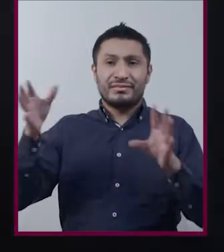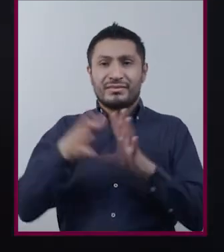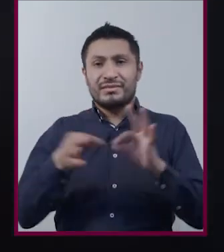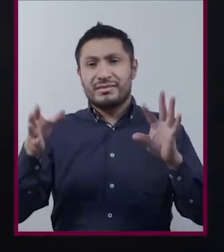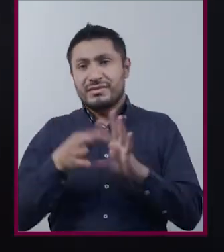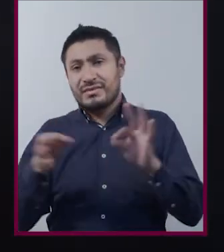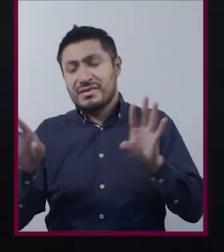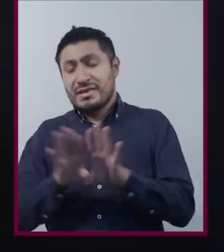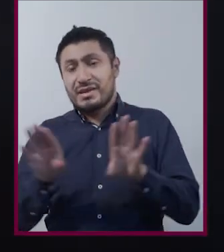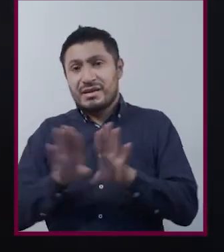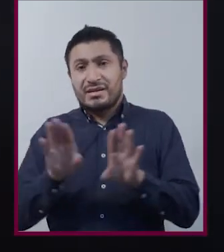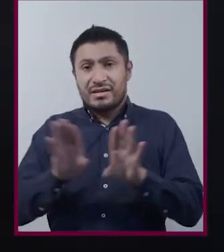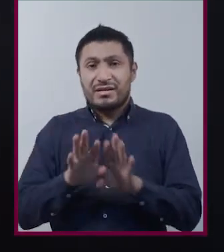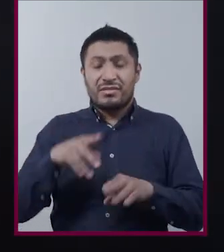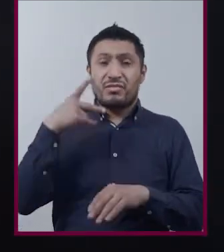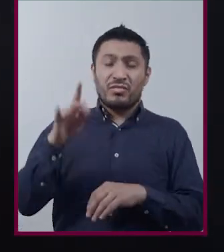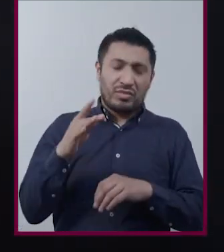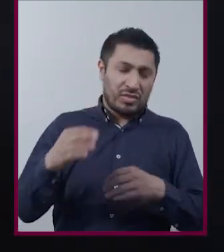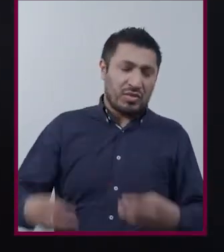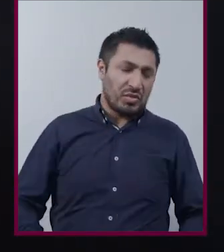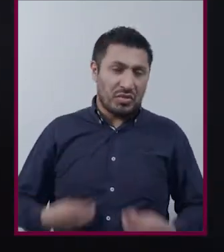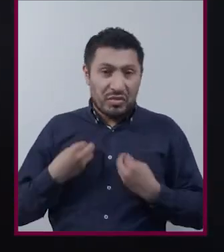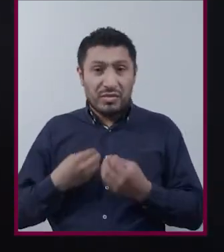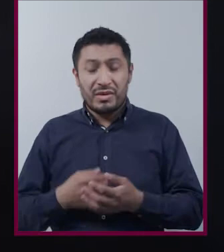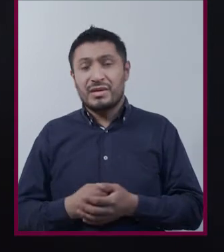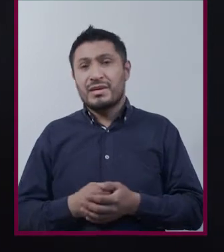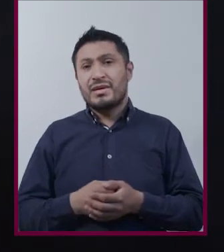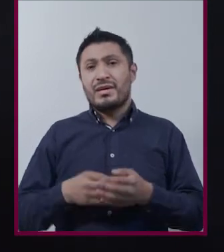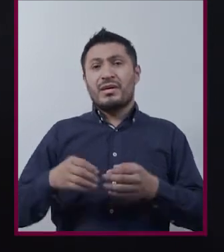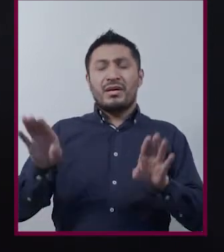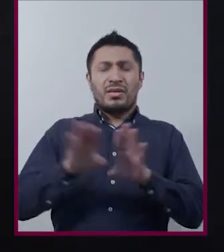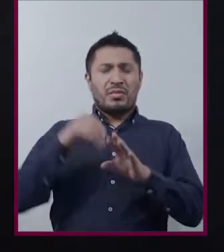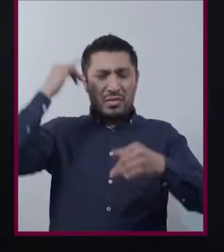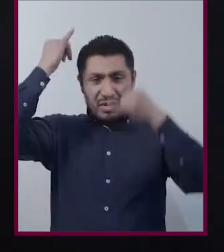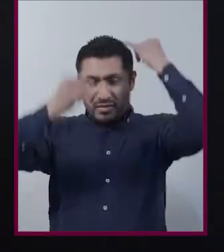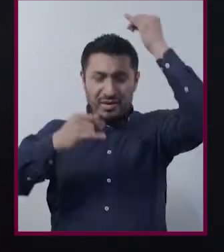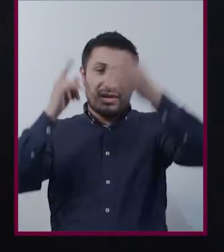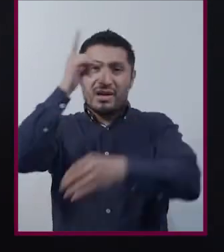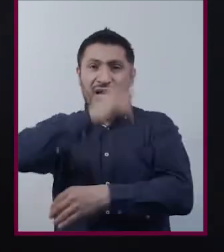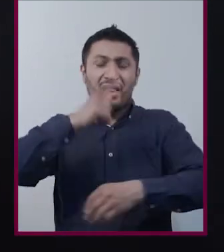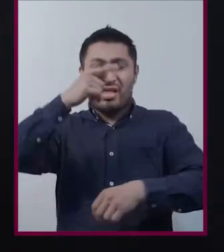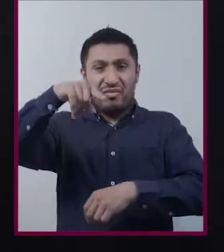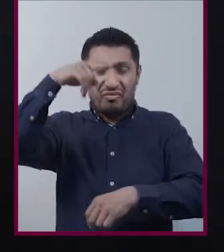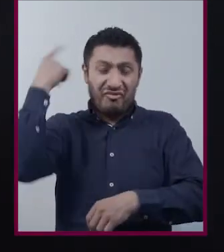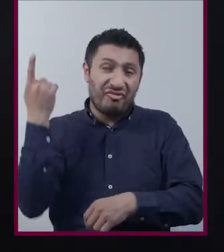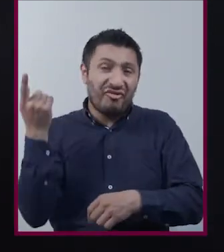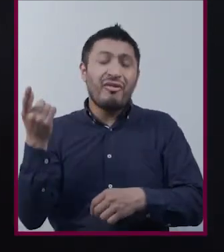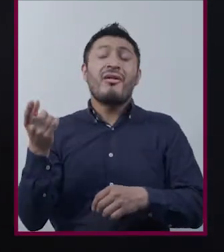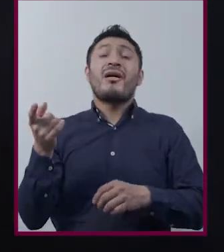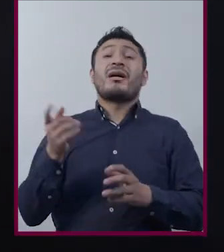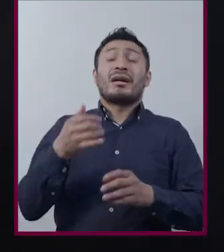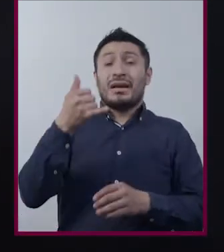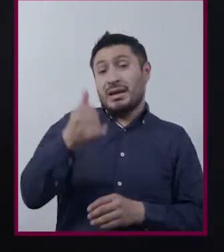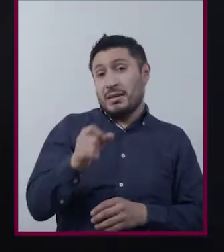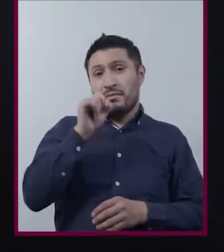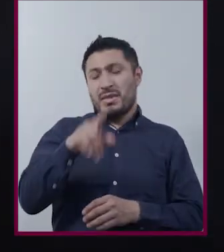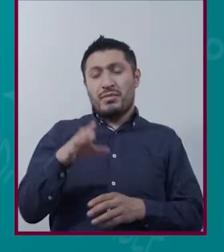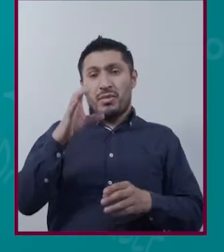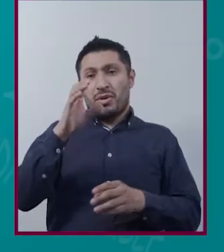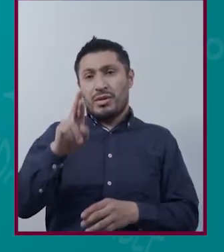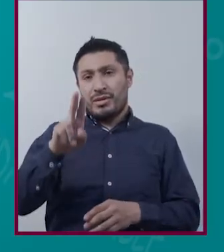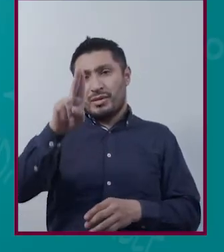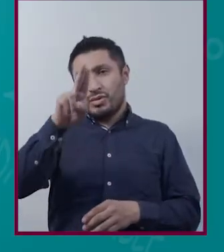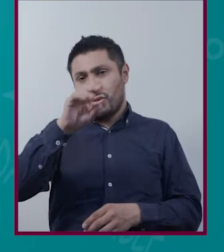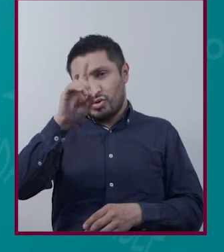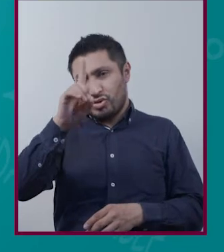reales cercanos a su cotidianeidad, con un toque de ficción y utilizando un lenguaje sencillo, coloquial y al mismo tiempo crudo.